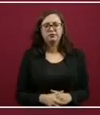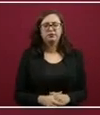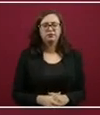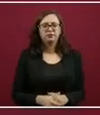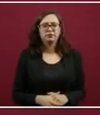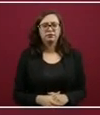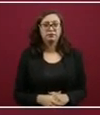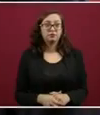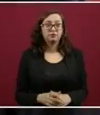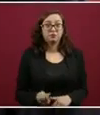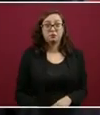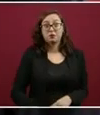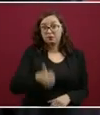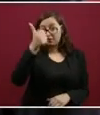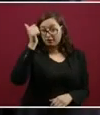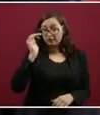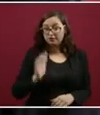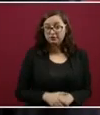nunca se había visto.